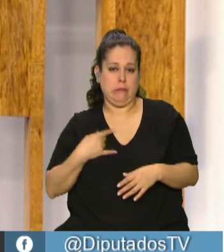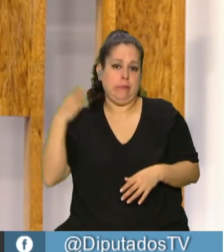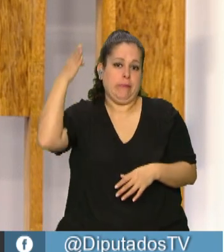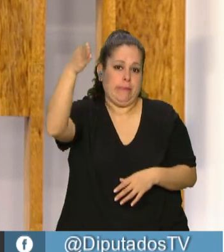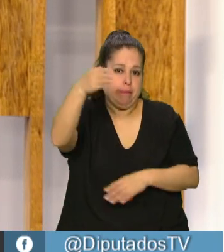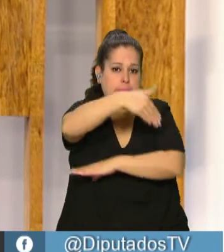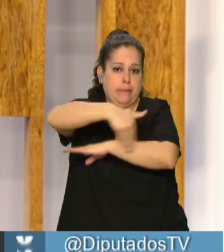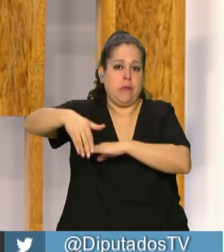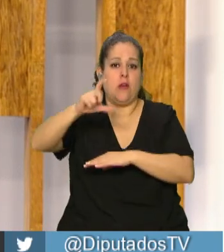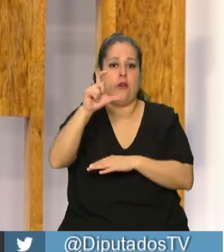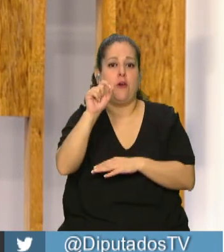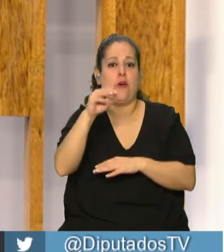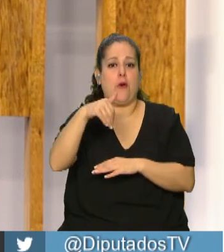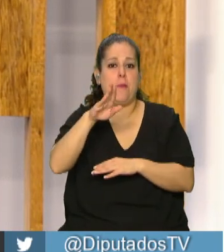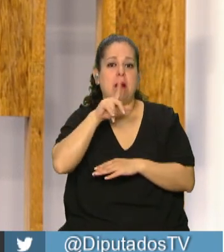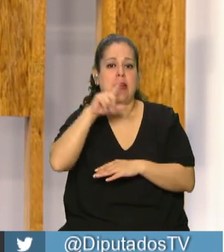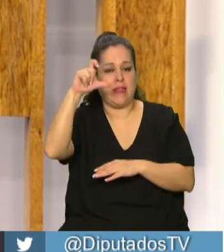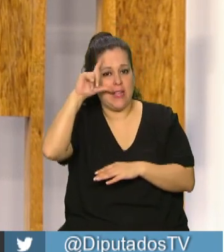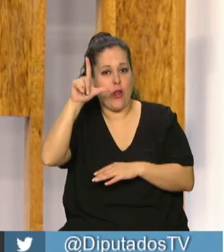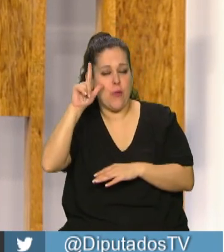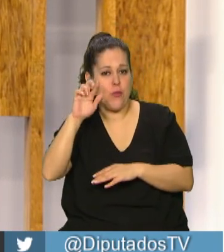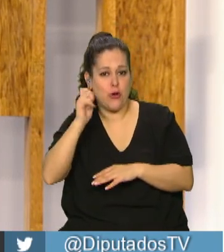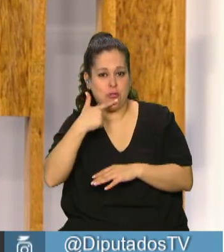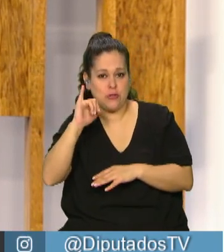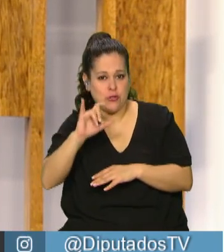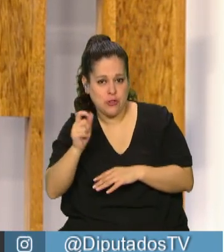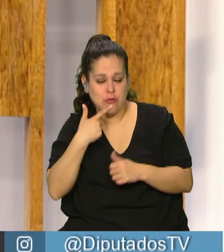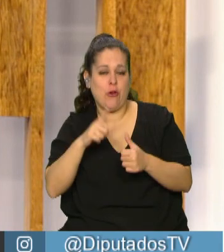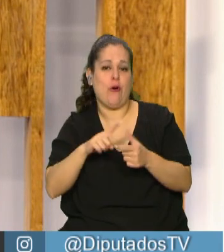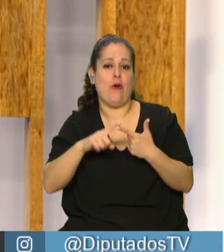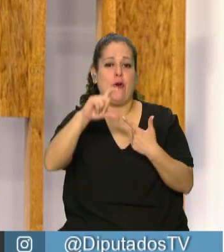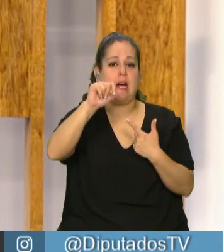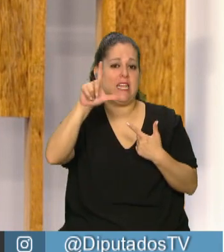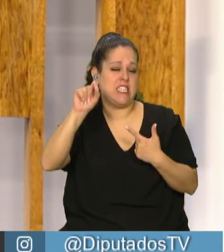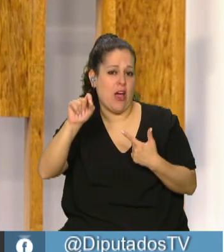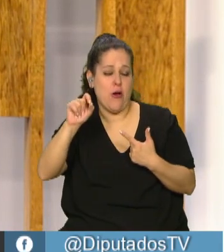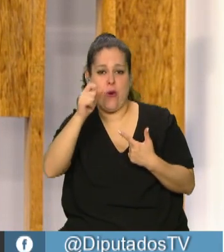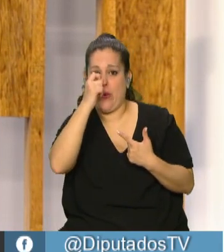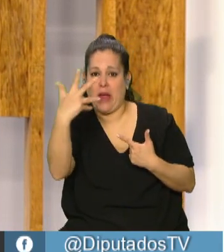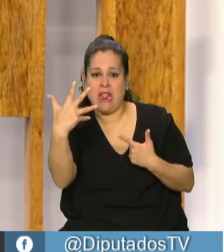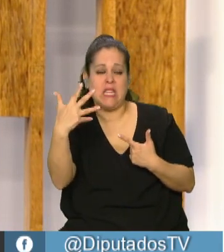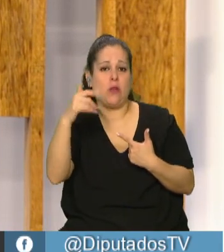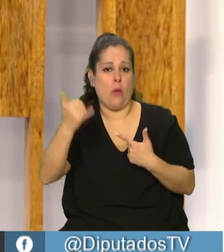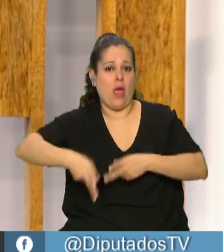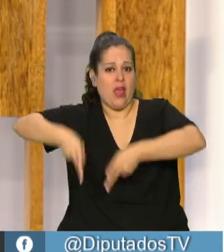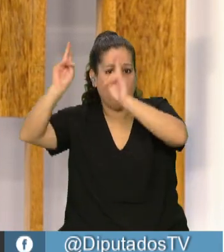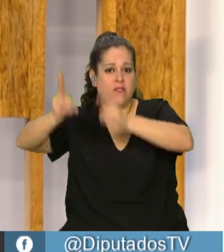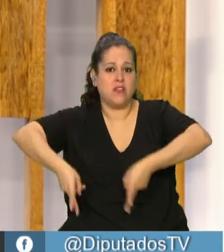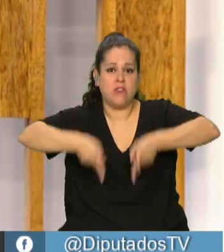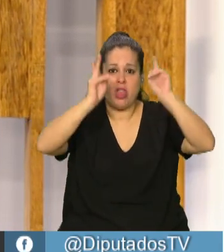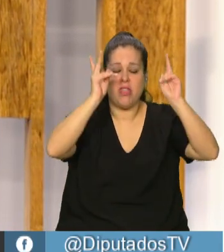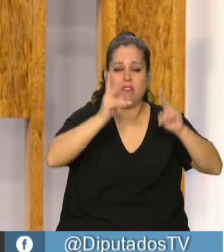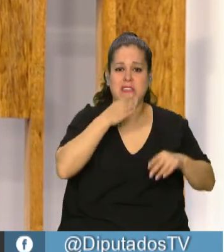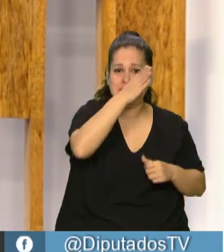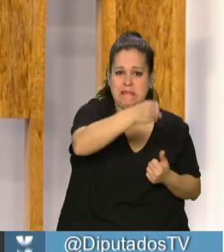Pozos 230, a Callao 25, que había otros despachos de diputados, a buscarle la